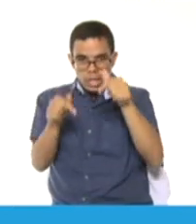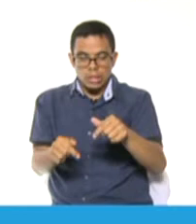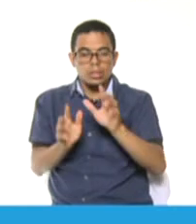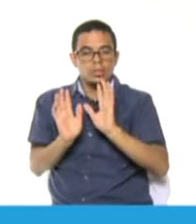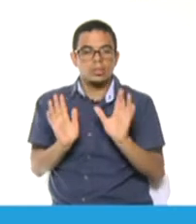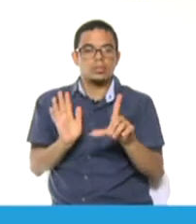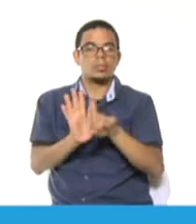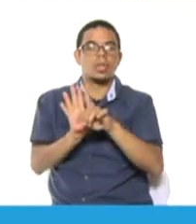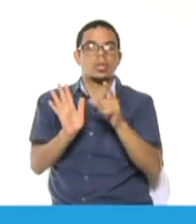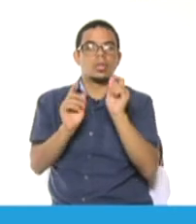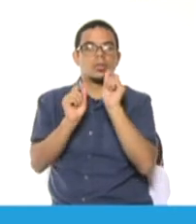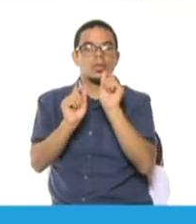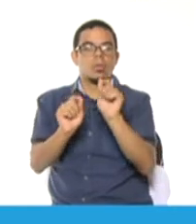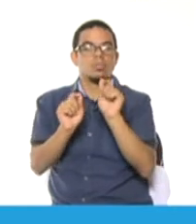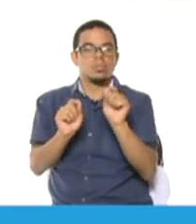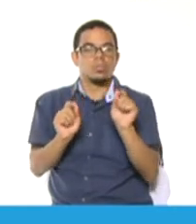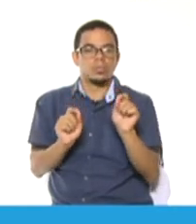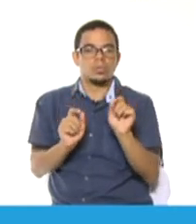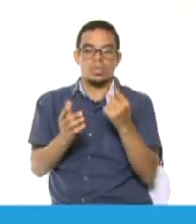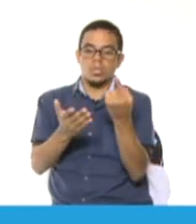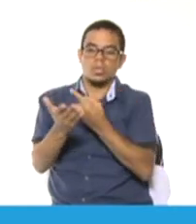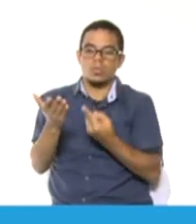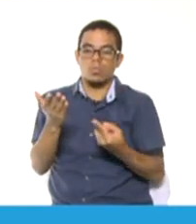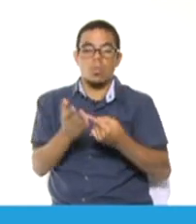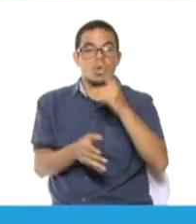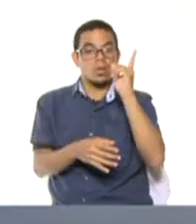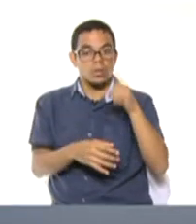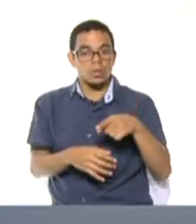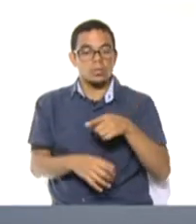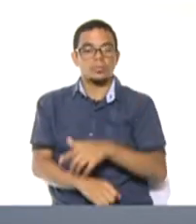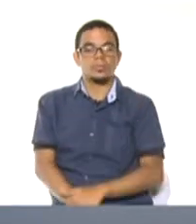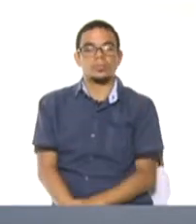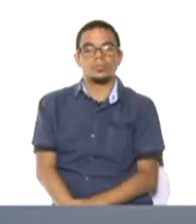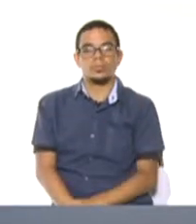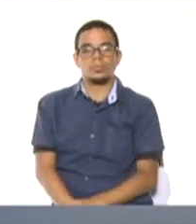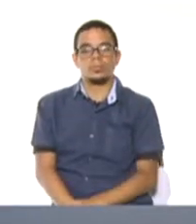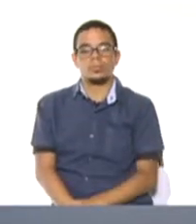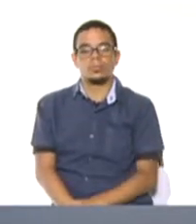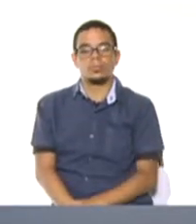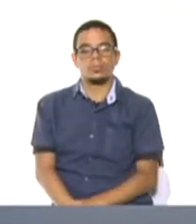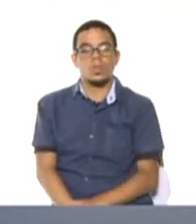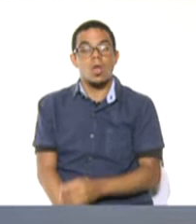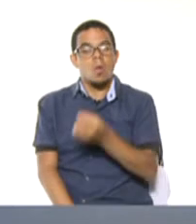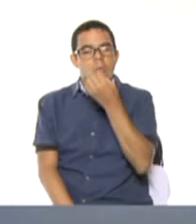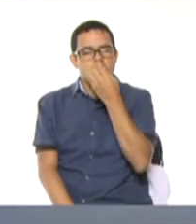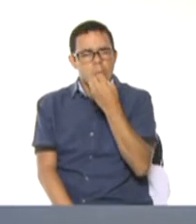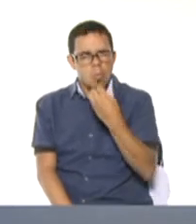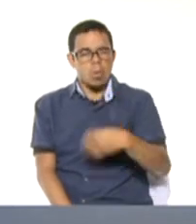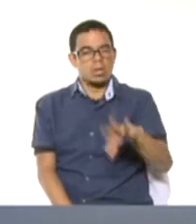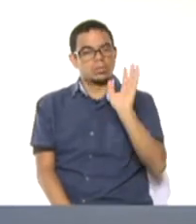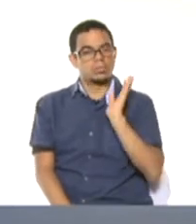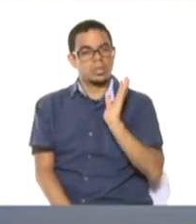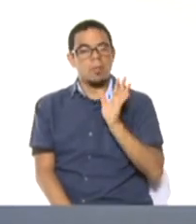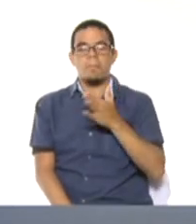en el programa de hoy. Ilustra tu actividad. Muy bueno.